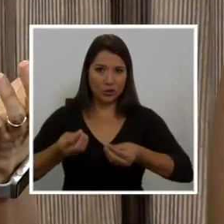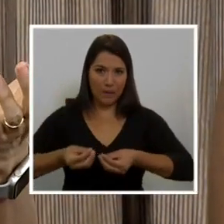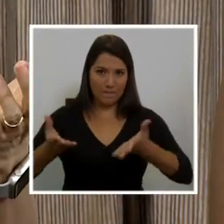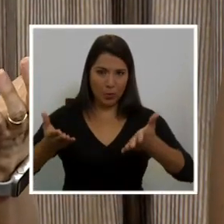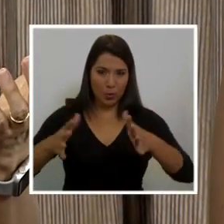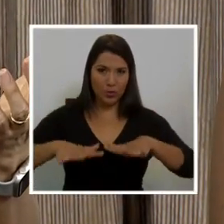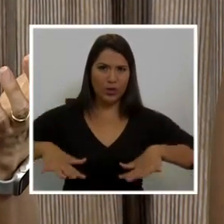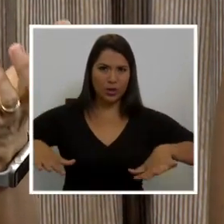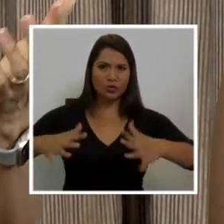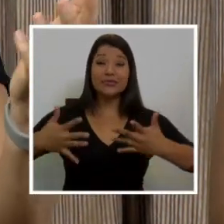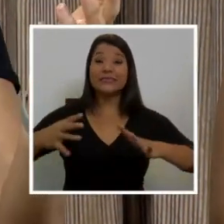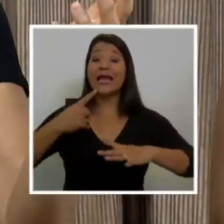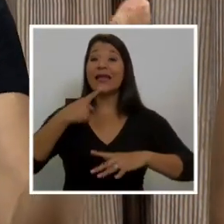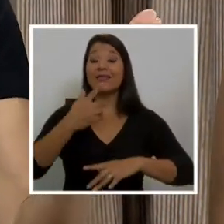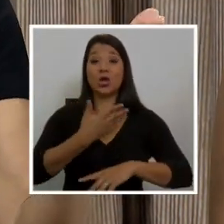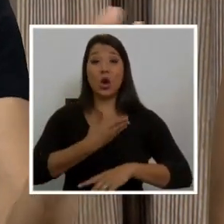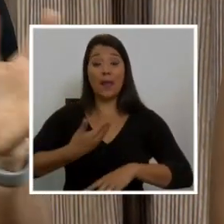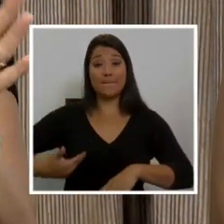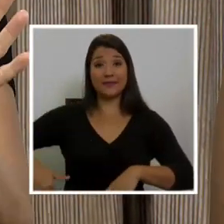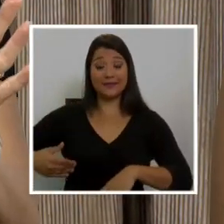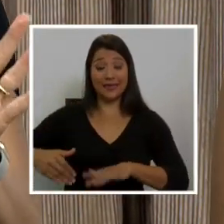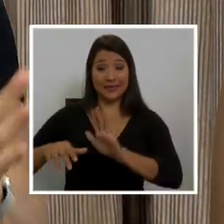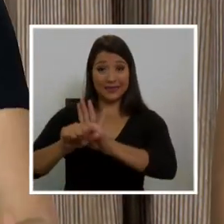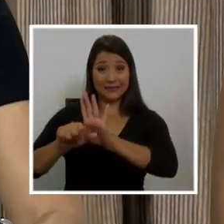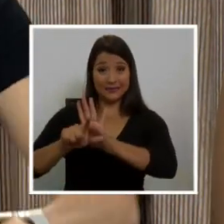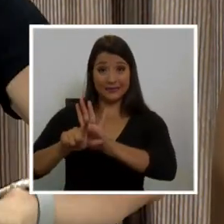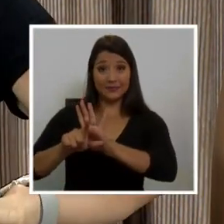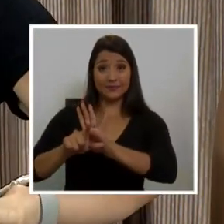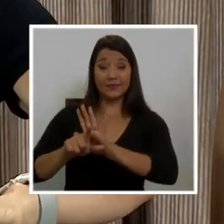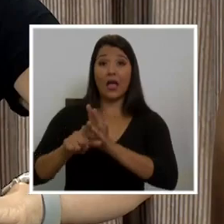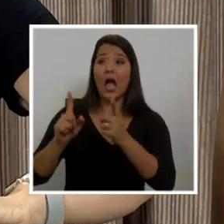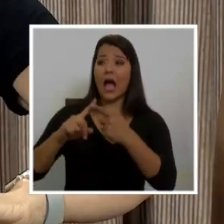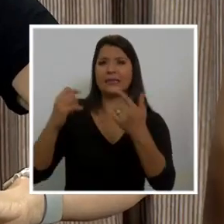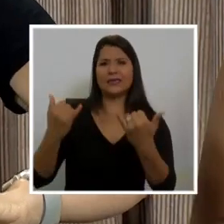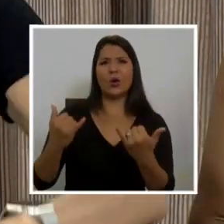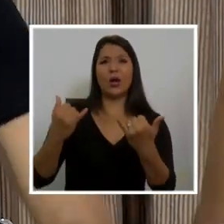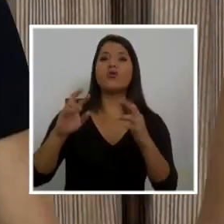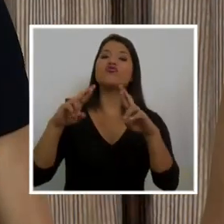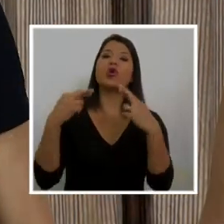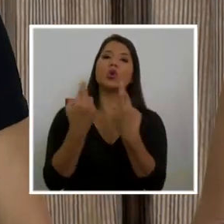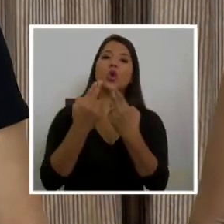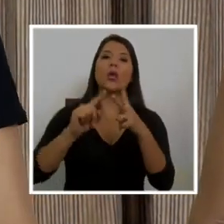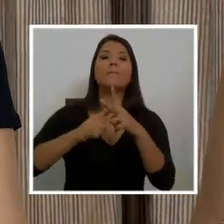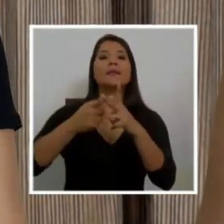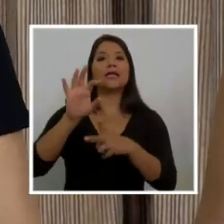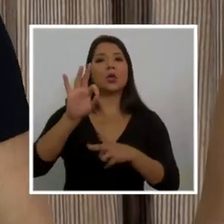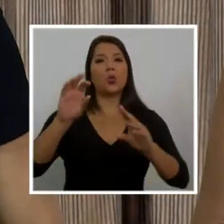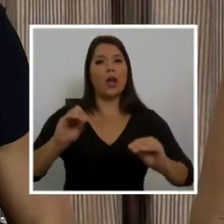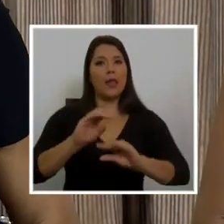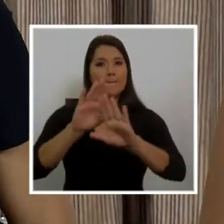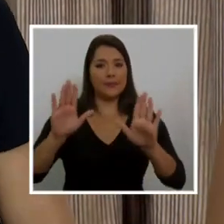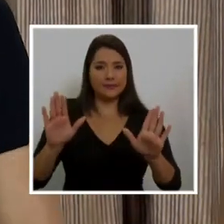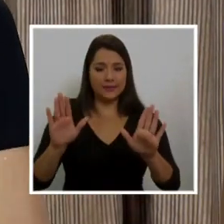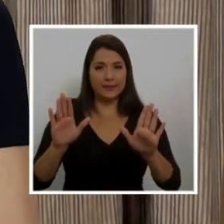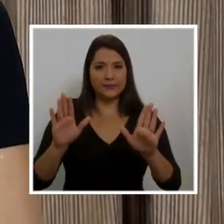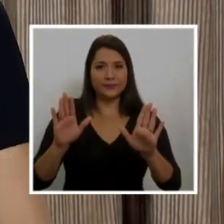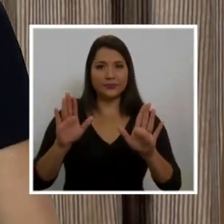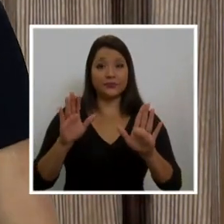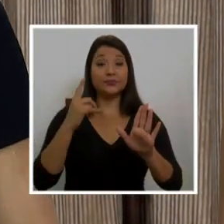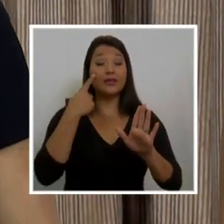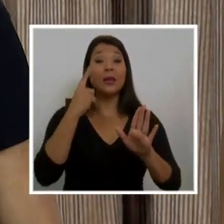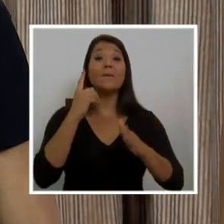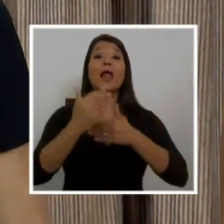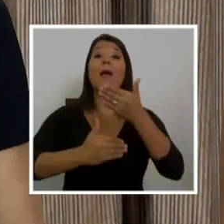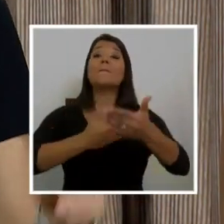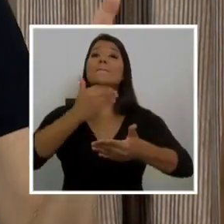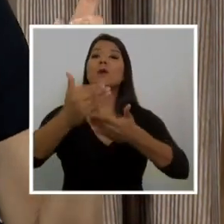de la Asamblea, doña Carolina Hidalgo, hasta ahora, ¿verdad? Porque todavía no se ha abierto la sesión, es a las 9 de la mañana que se abre la sesión para el proceso